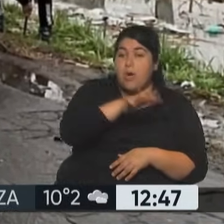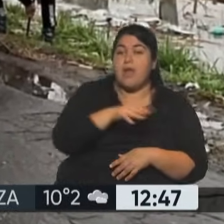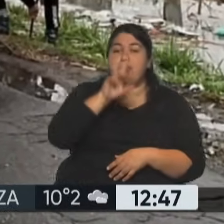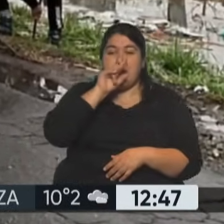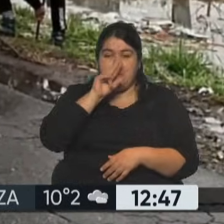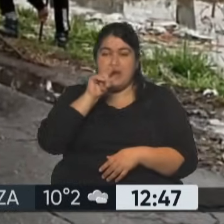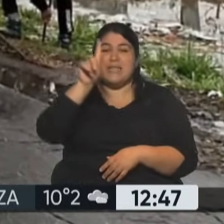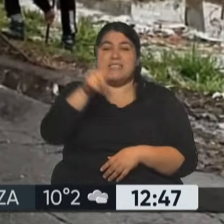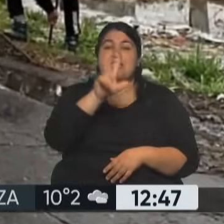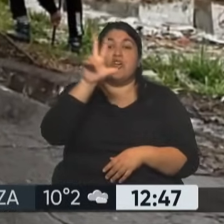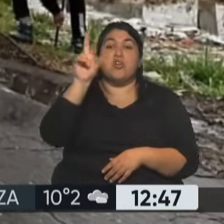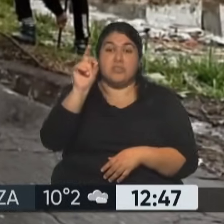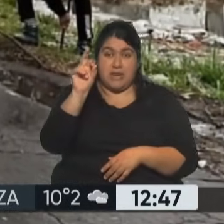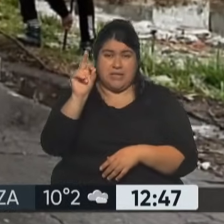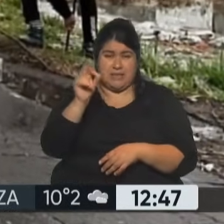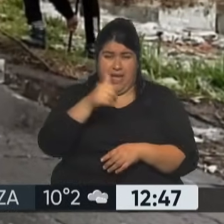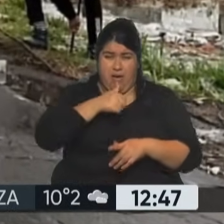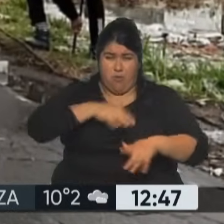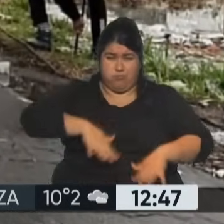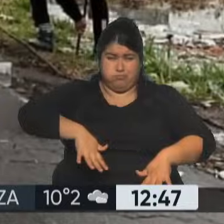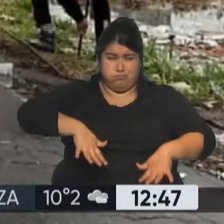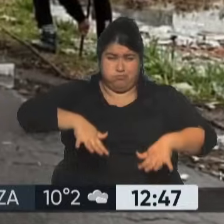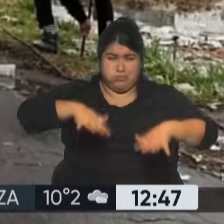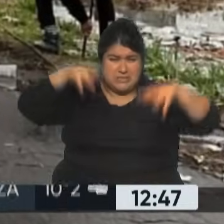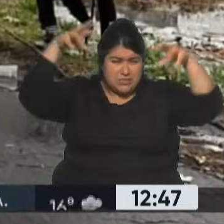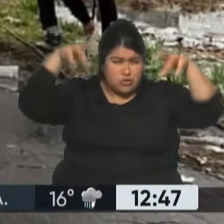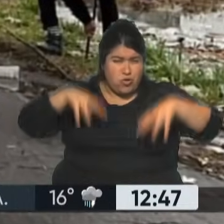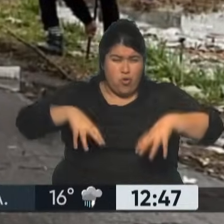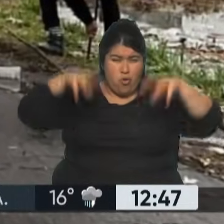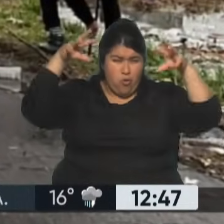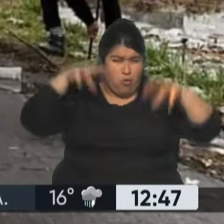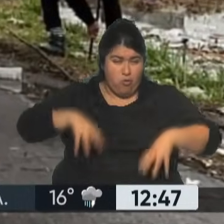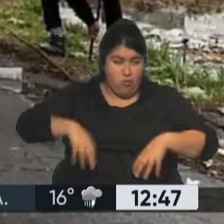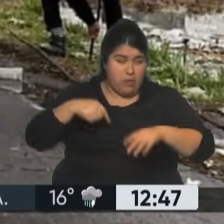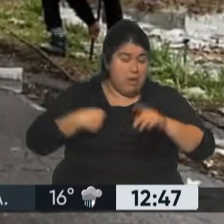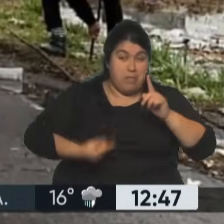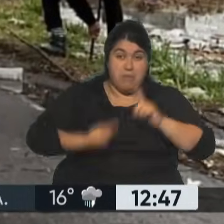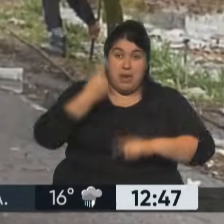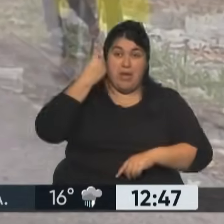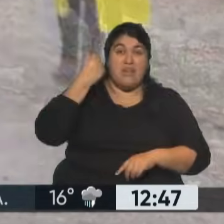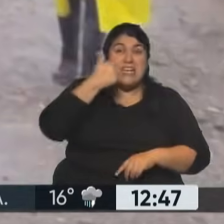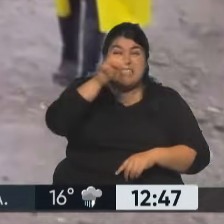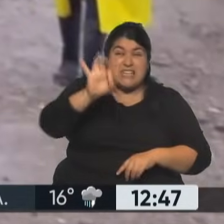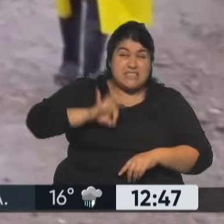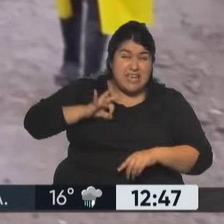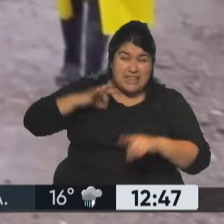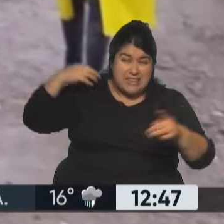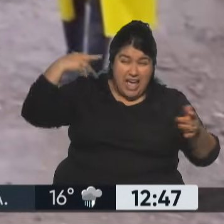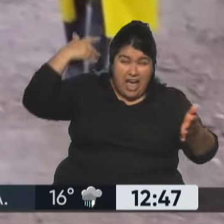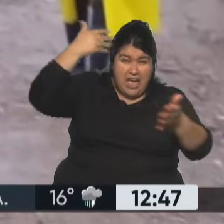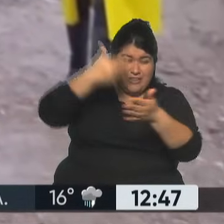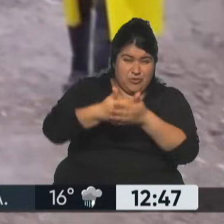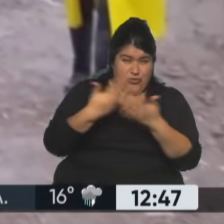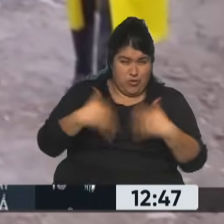de 130 milímetros acumulados, es una lluvia histórica que hace 60 años no se registraba, lo dijo el intendente de La